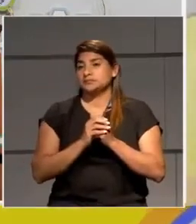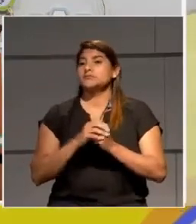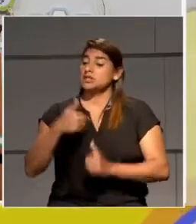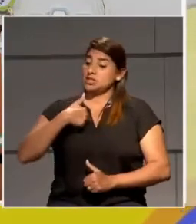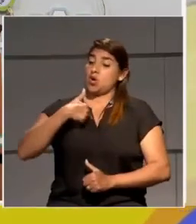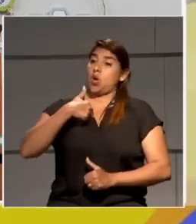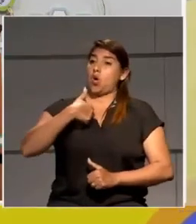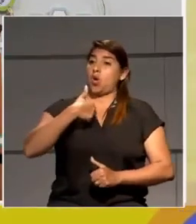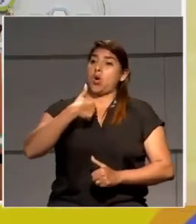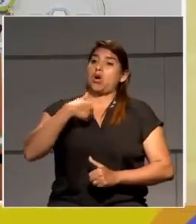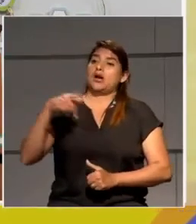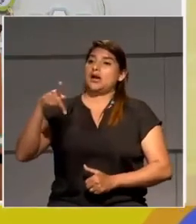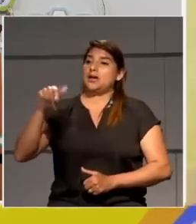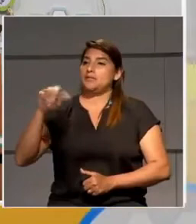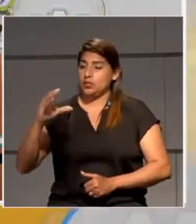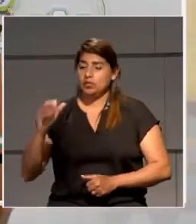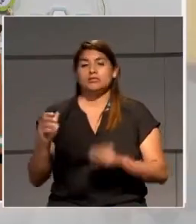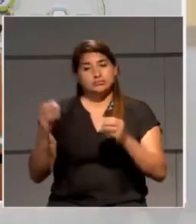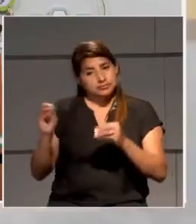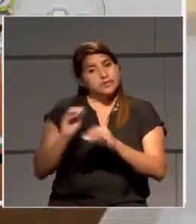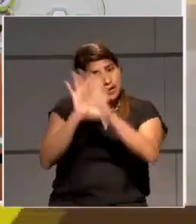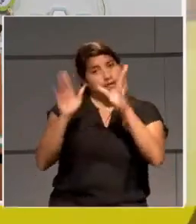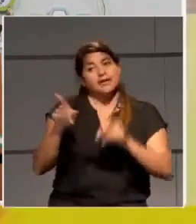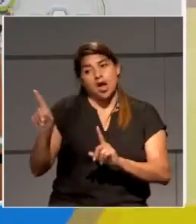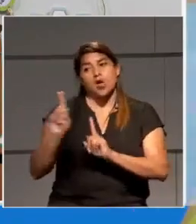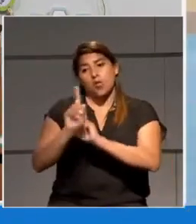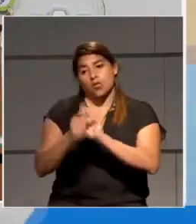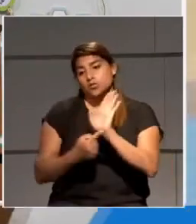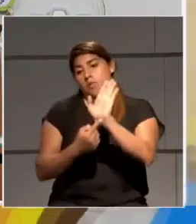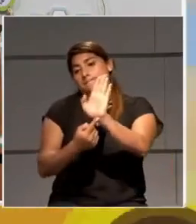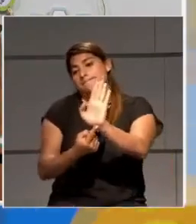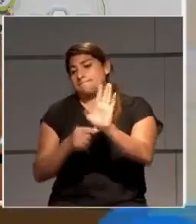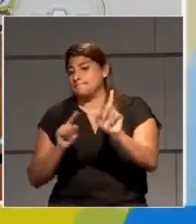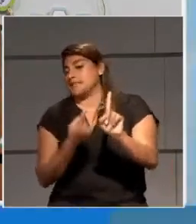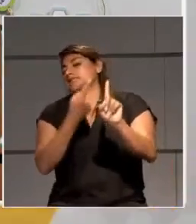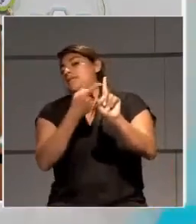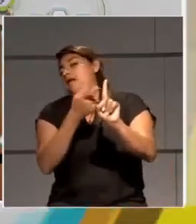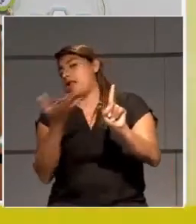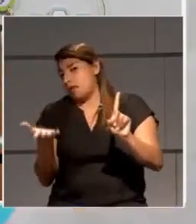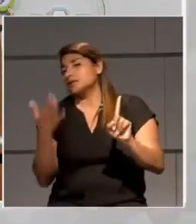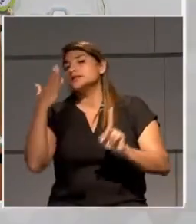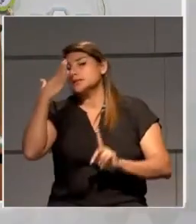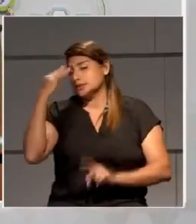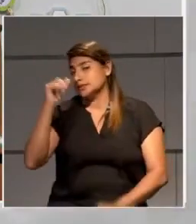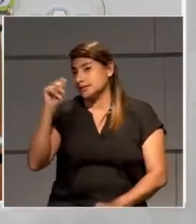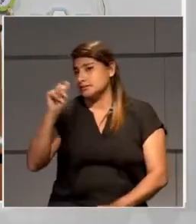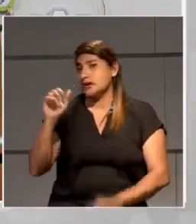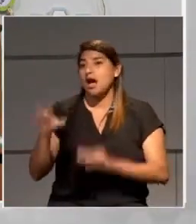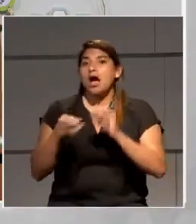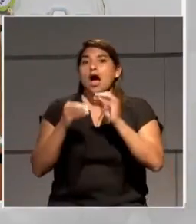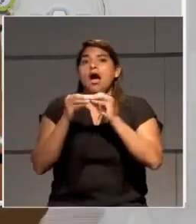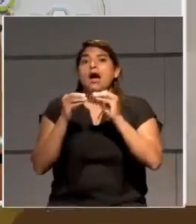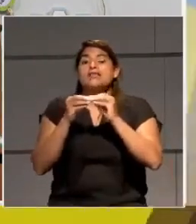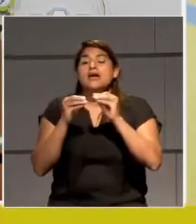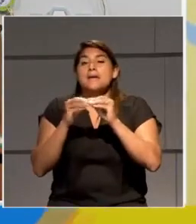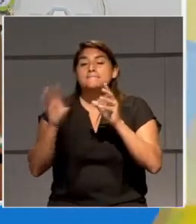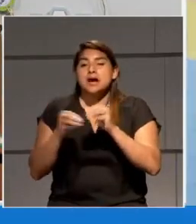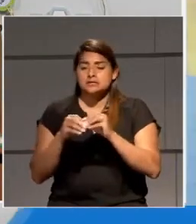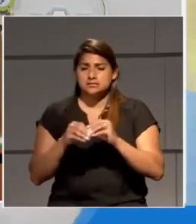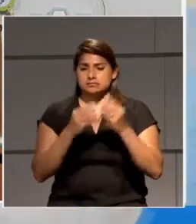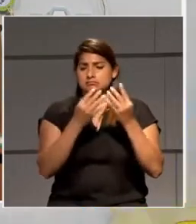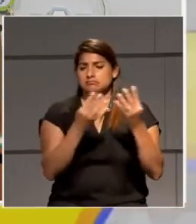yo. Sí, por supuesto, vos sos el protagonista. Sí. Y, bueno, aparece una